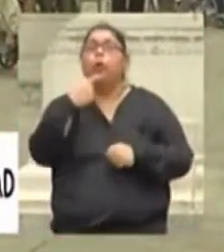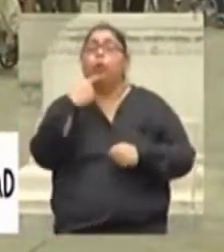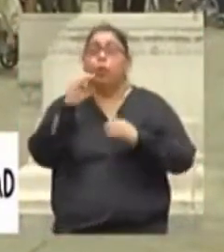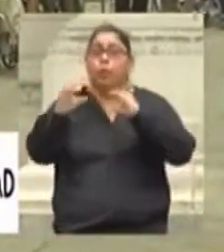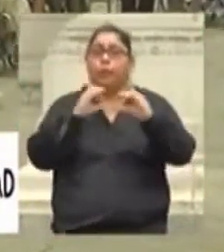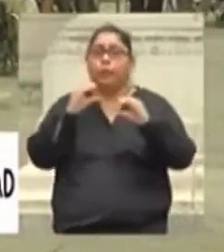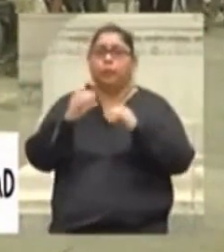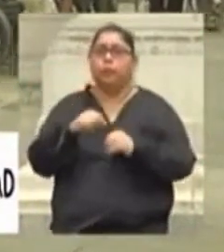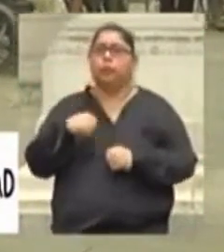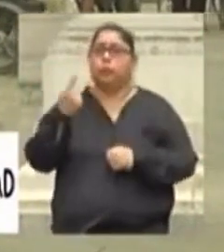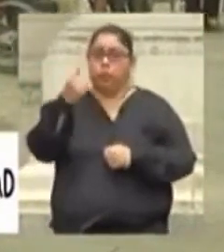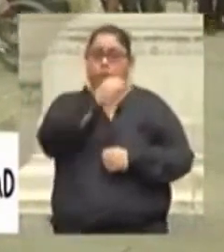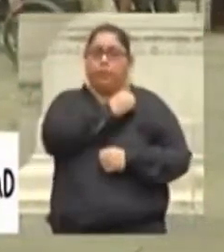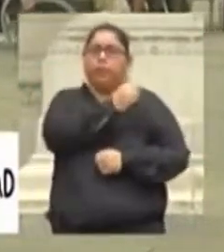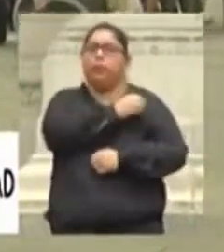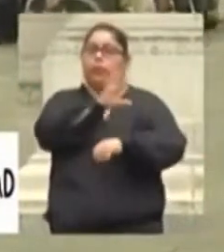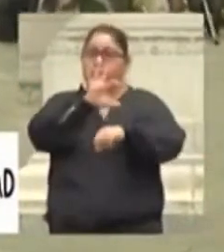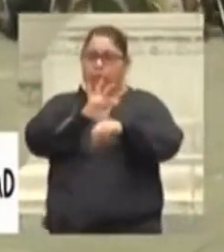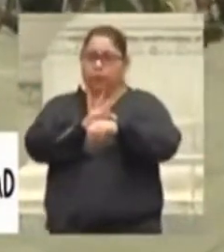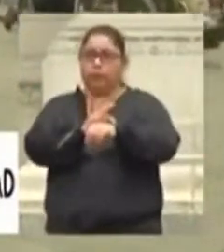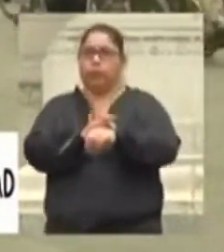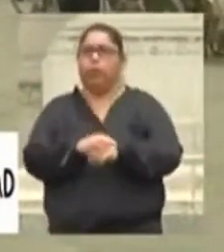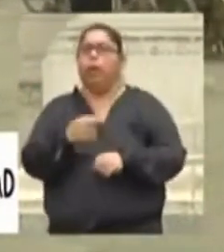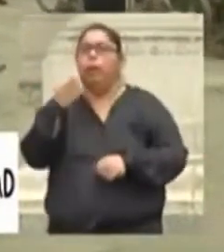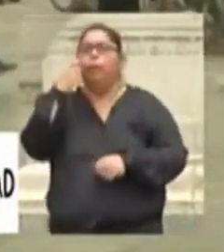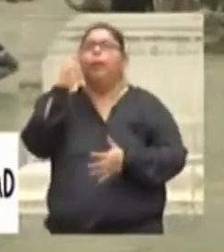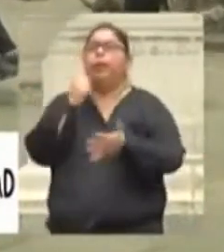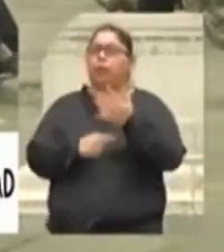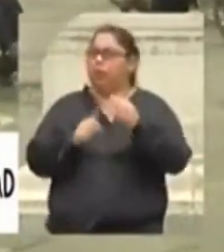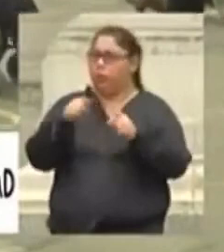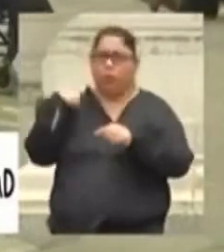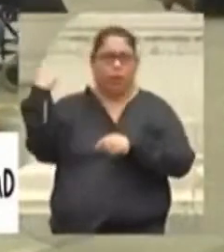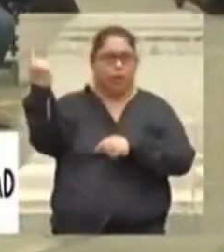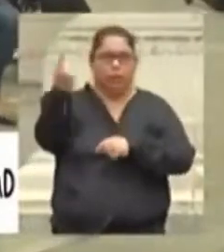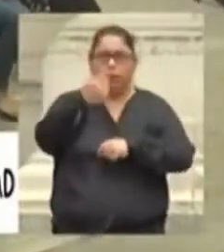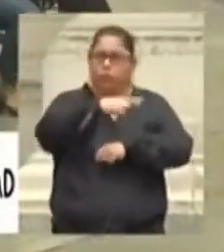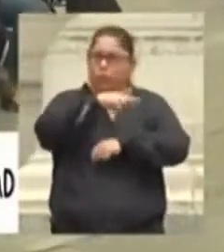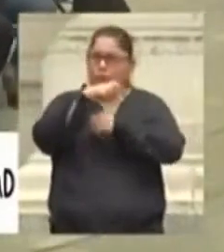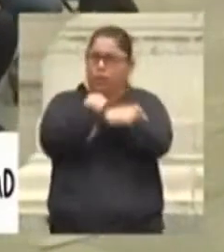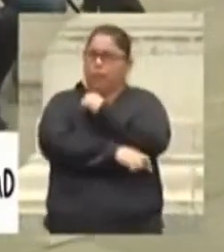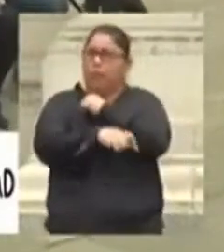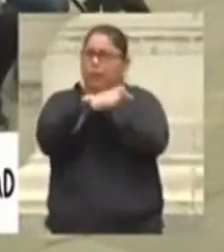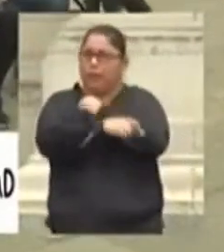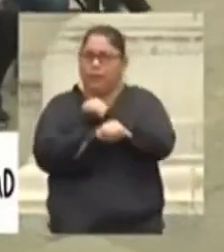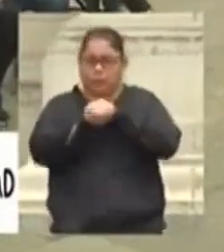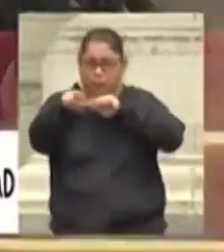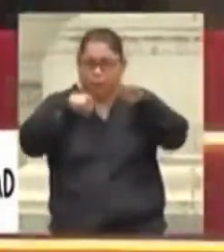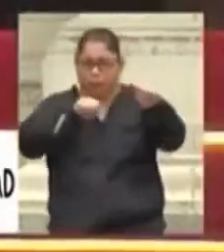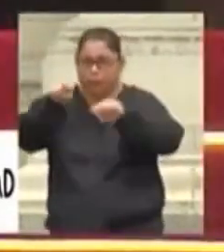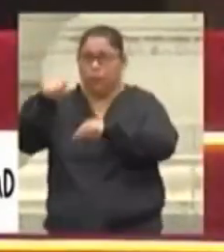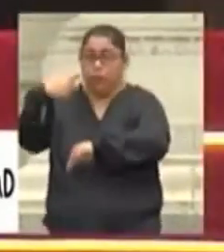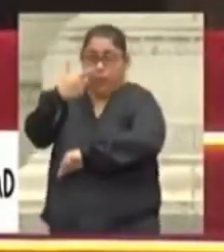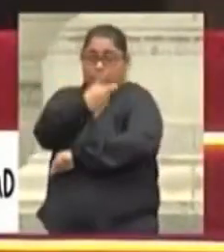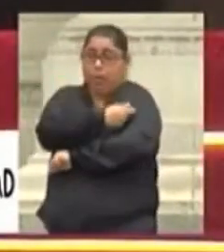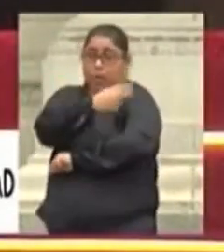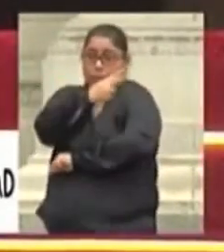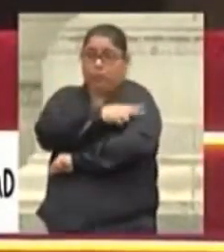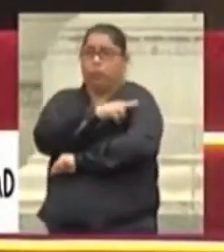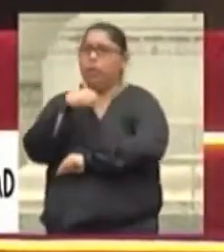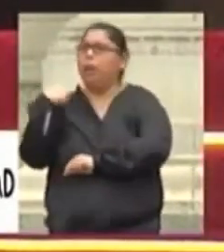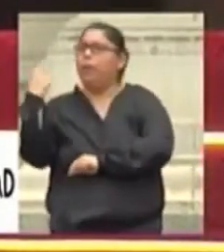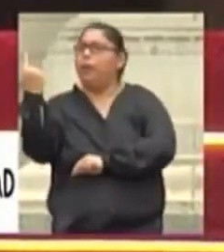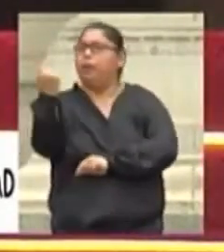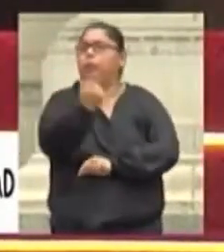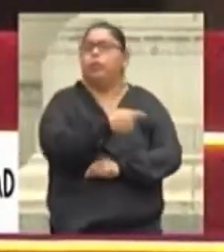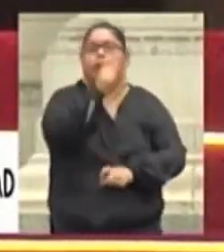hoy mismo converso conversamos con el ministro de salud para que esto también llegue a todos los rincones del país para que la vacuna tiene que